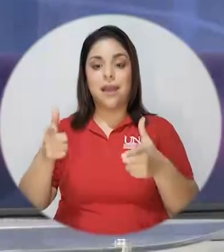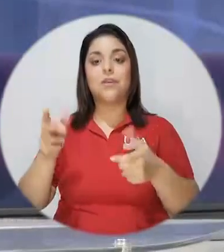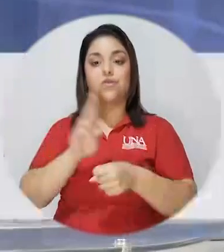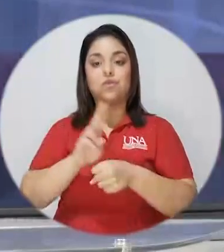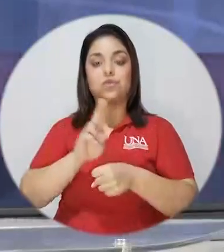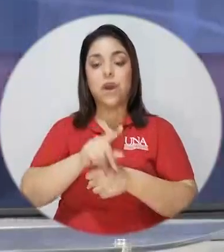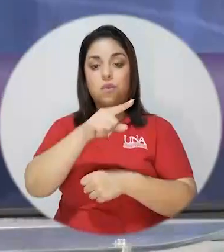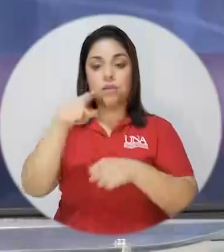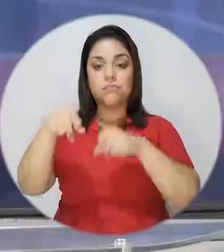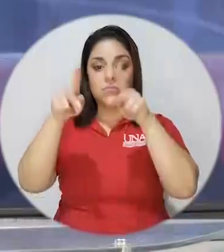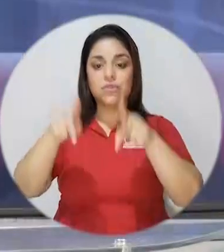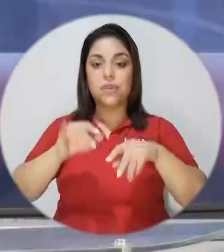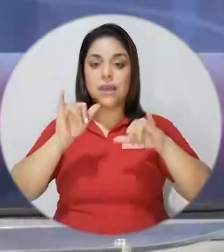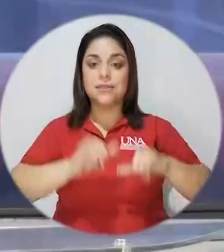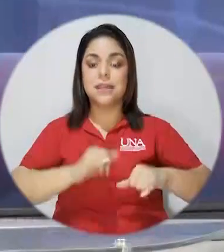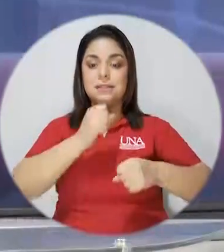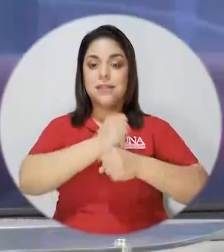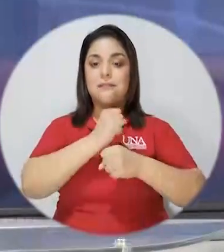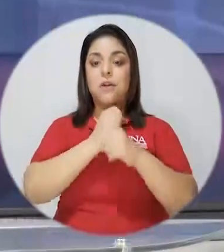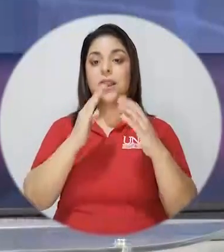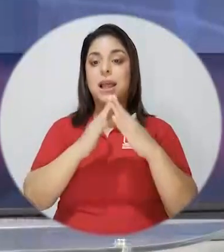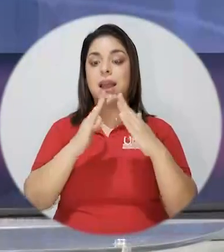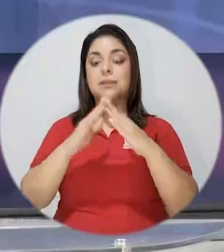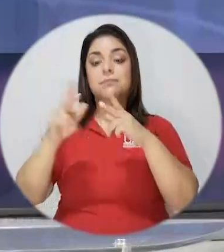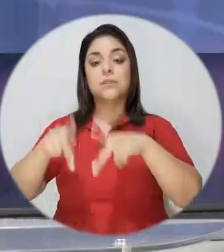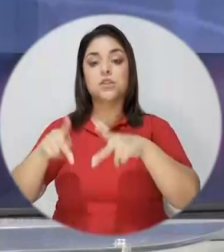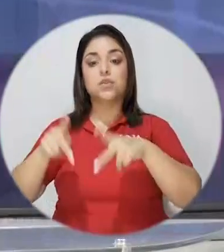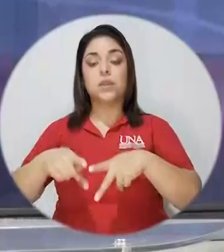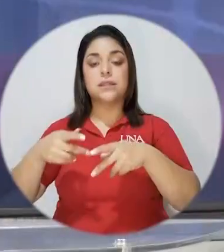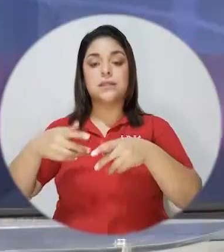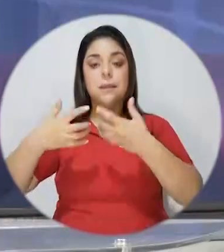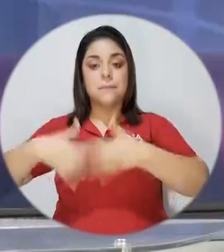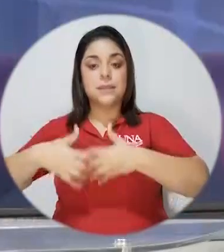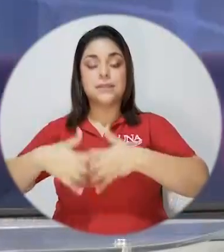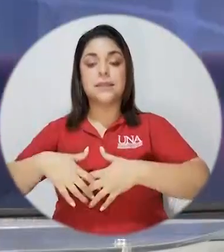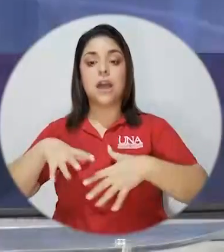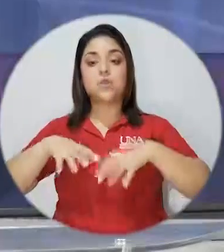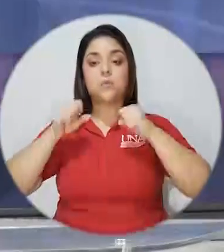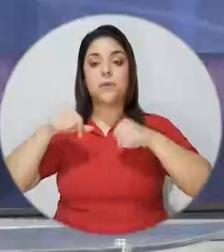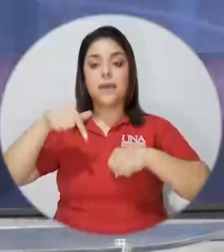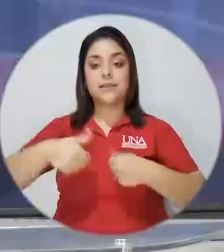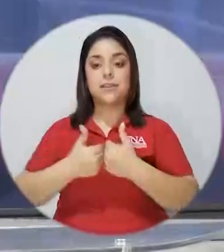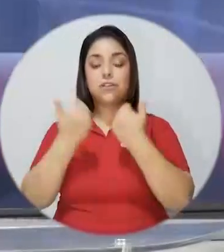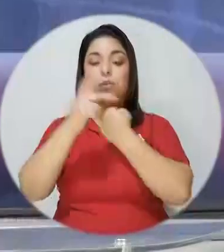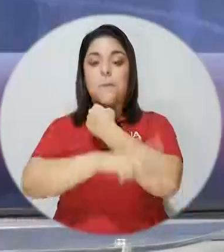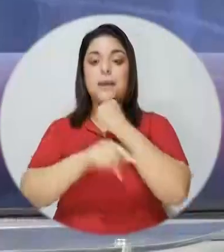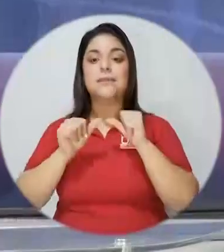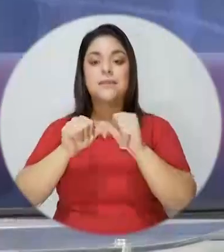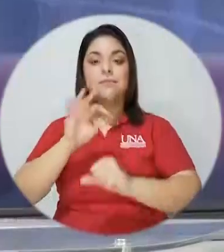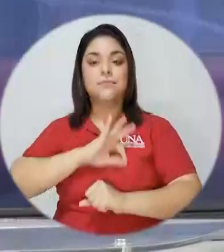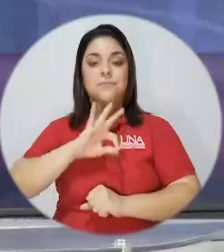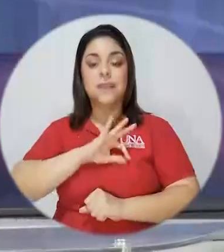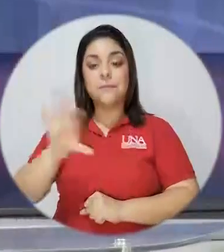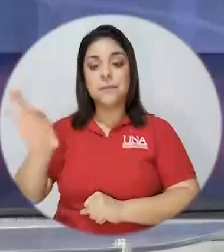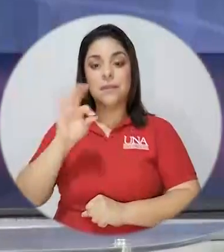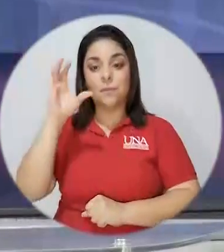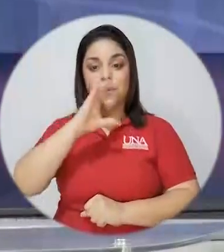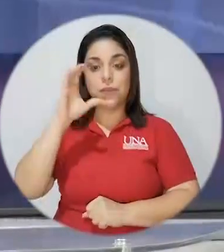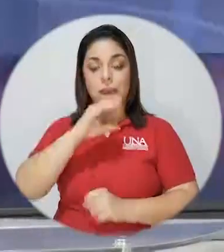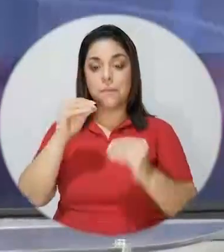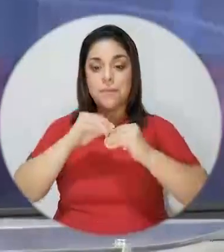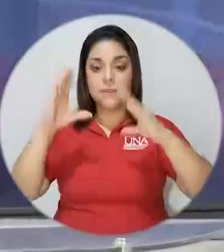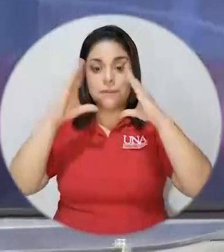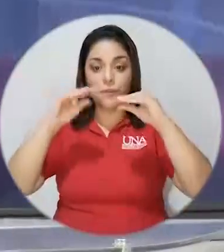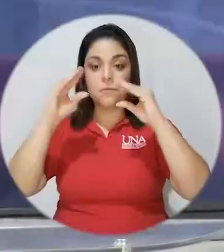a las personas que están en modalidad de teletrabajo y a las empresas que también han asumido este reto, y que el país pues se siga beneficiando. Le invitamos a buscar